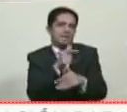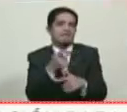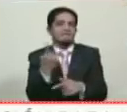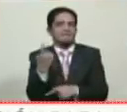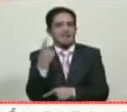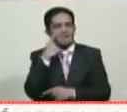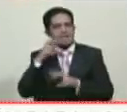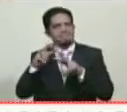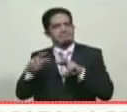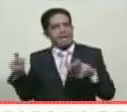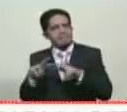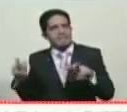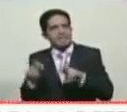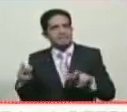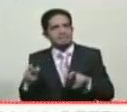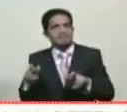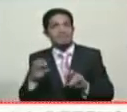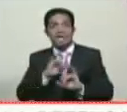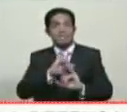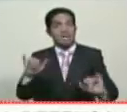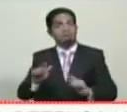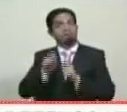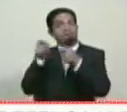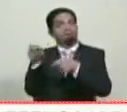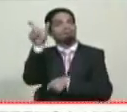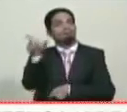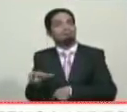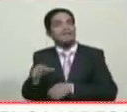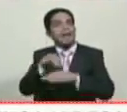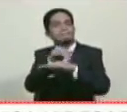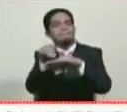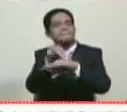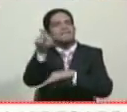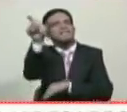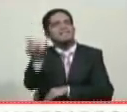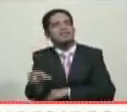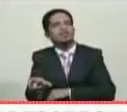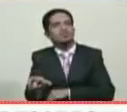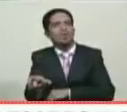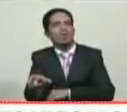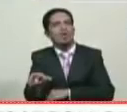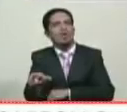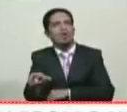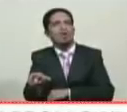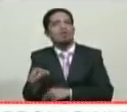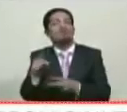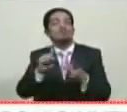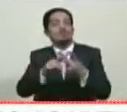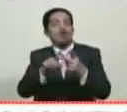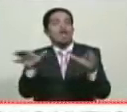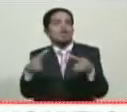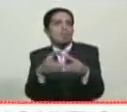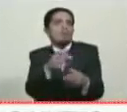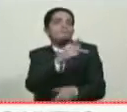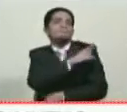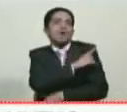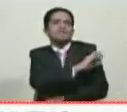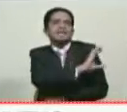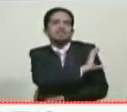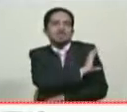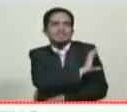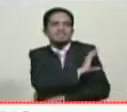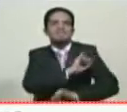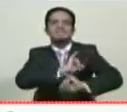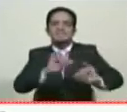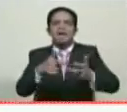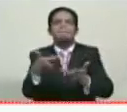siendo ahí, está ocupado de eso. El ministro Reverol está al frente, ¿verdad? Está el equipo de protección civil, están los